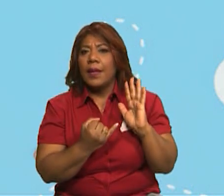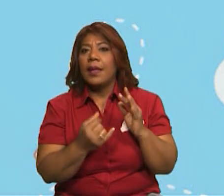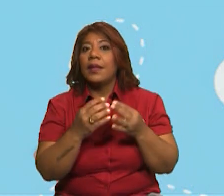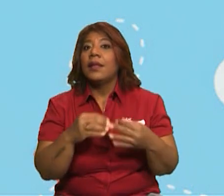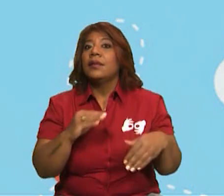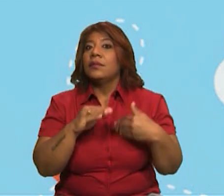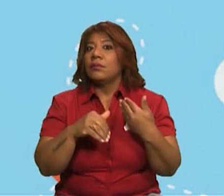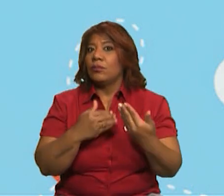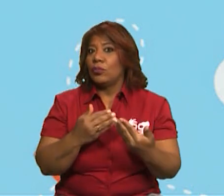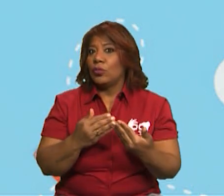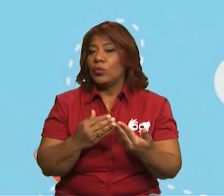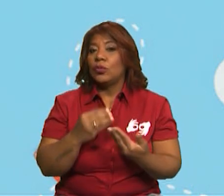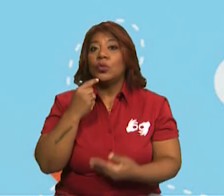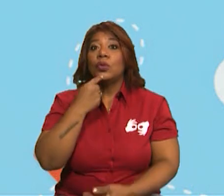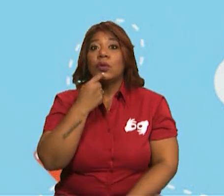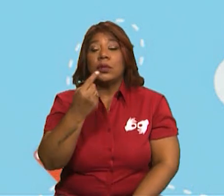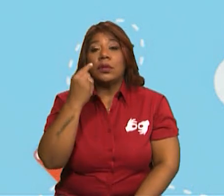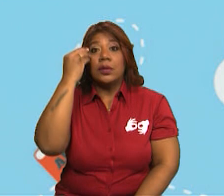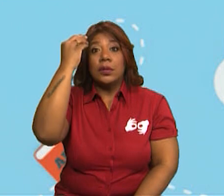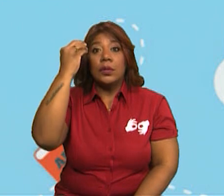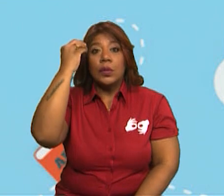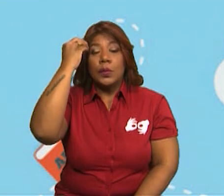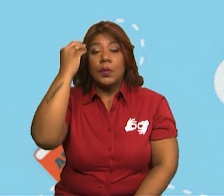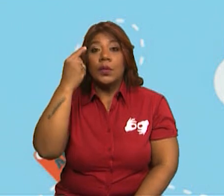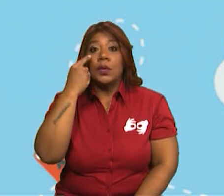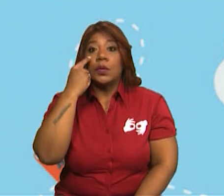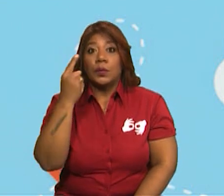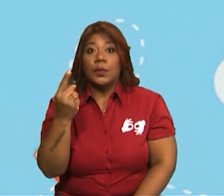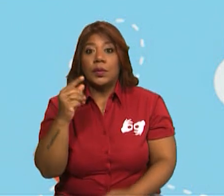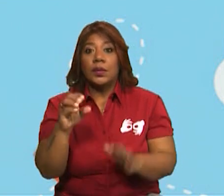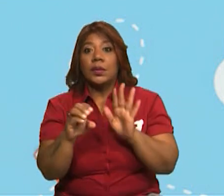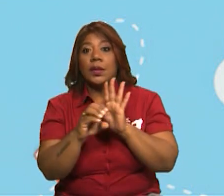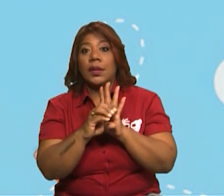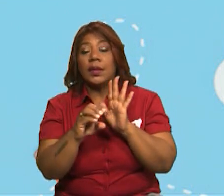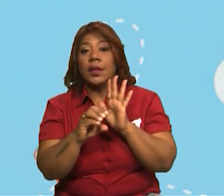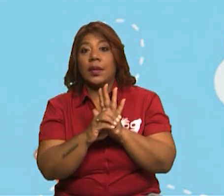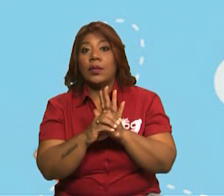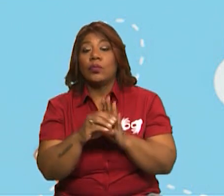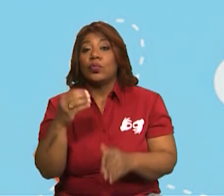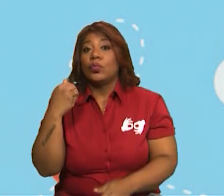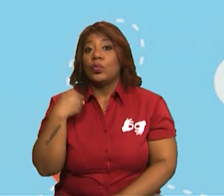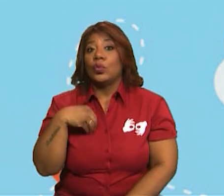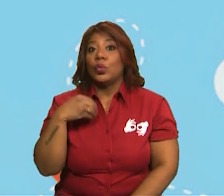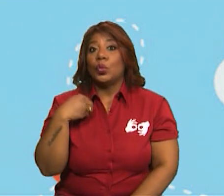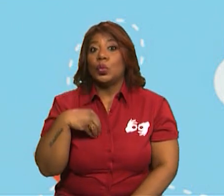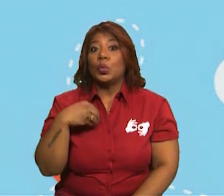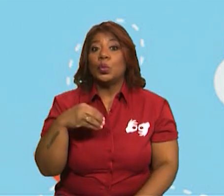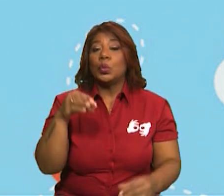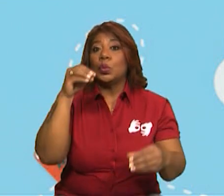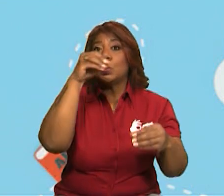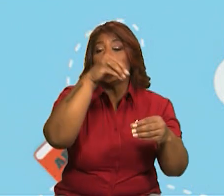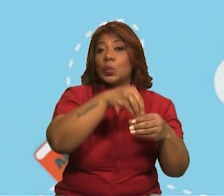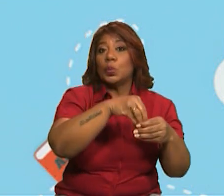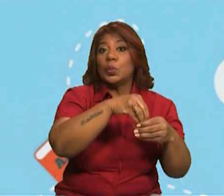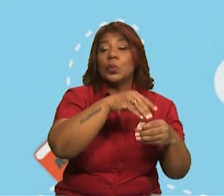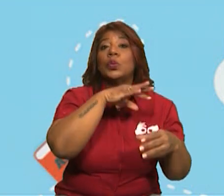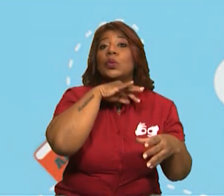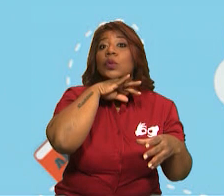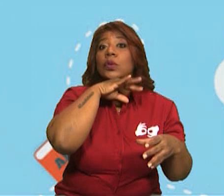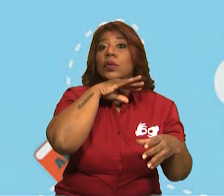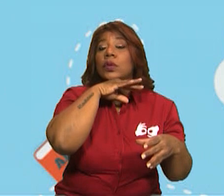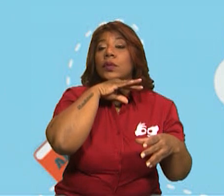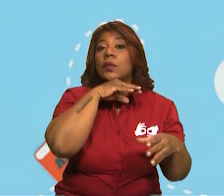u opiniones. Aquí tenemos el ejemplo de un hombre depositando la basura en su